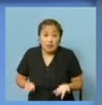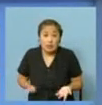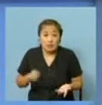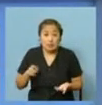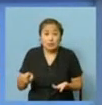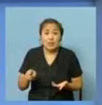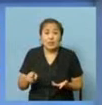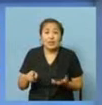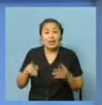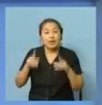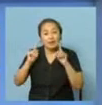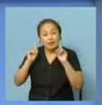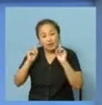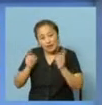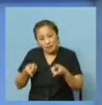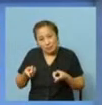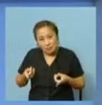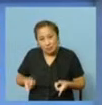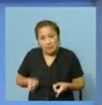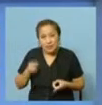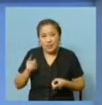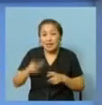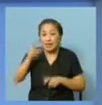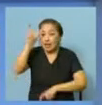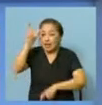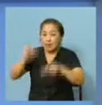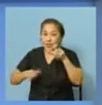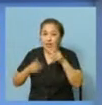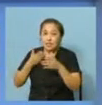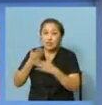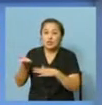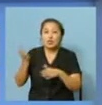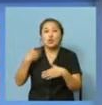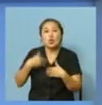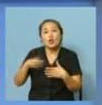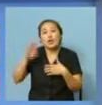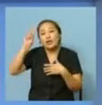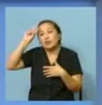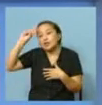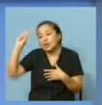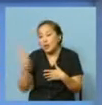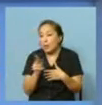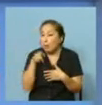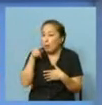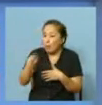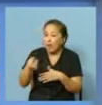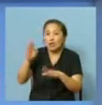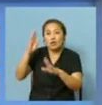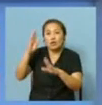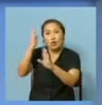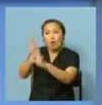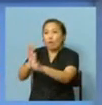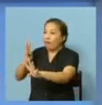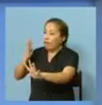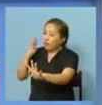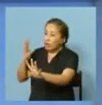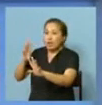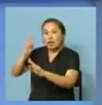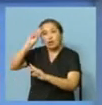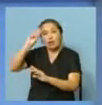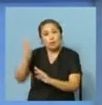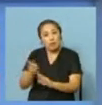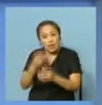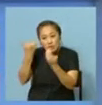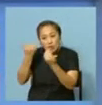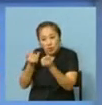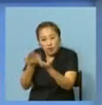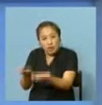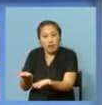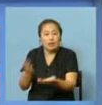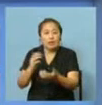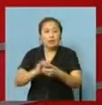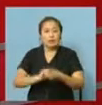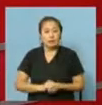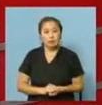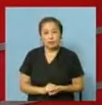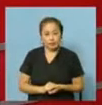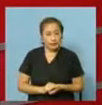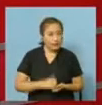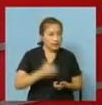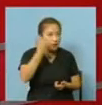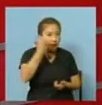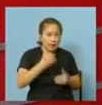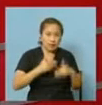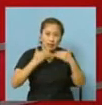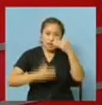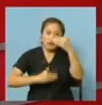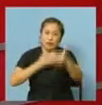por supuesto hacer que los consumidores tengan un trato digno cuando van a esos lugares bien tienen ya